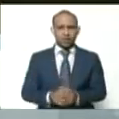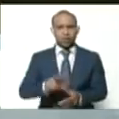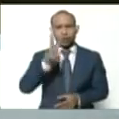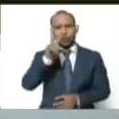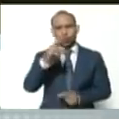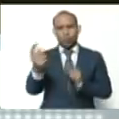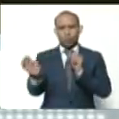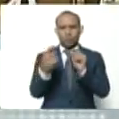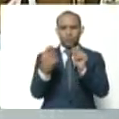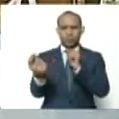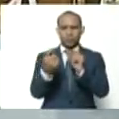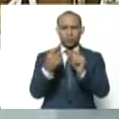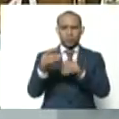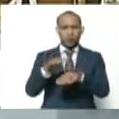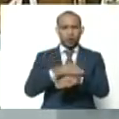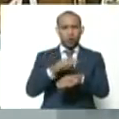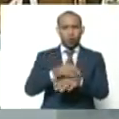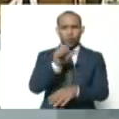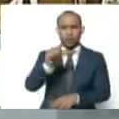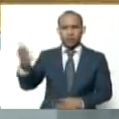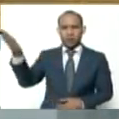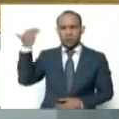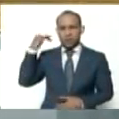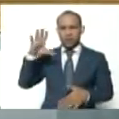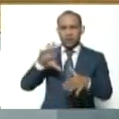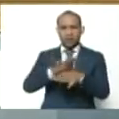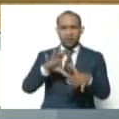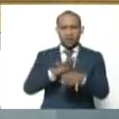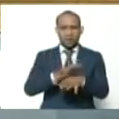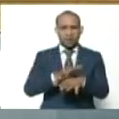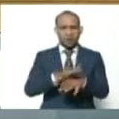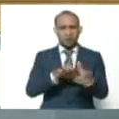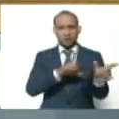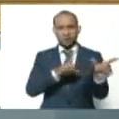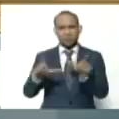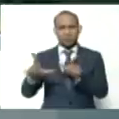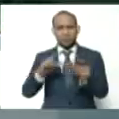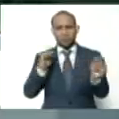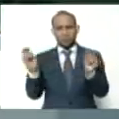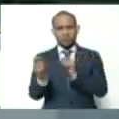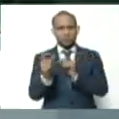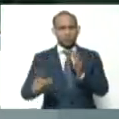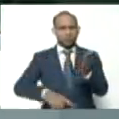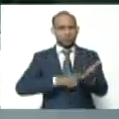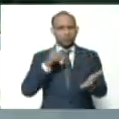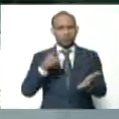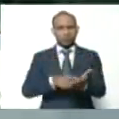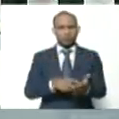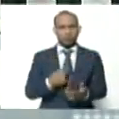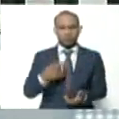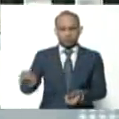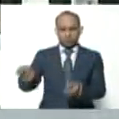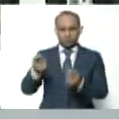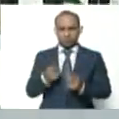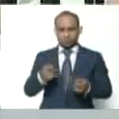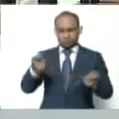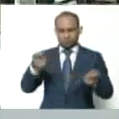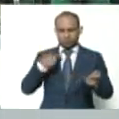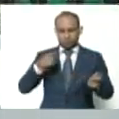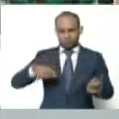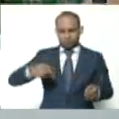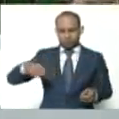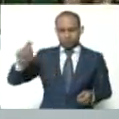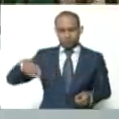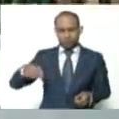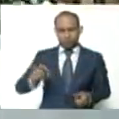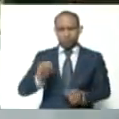2 debates. El jueves pasado, el martes, ya está derogada. Al llegar a mi mano, la firmo